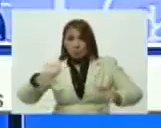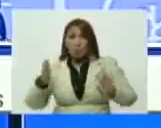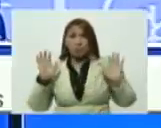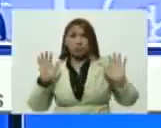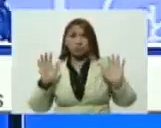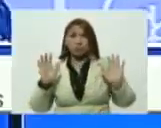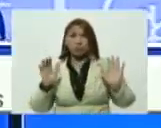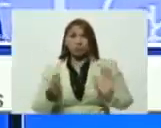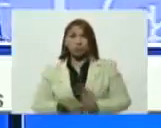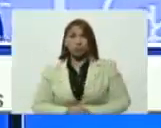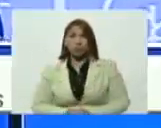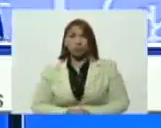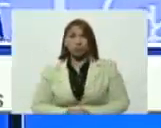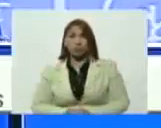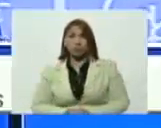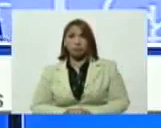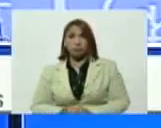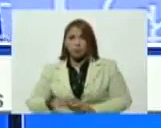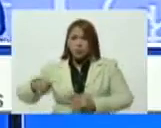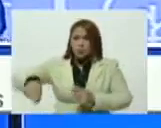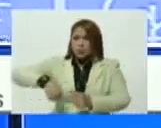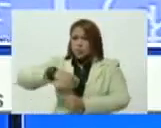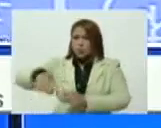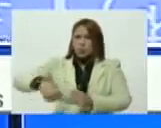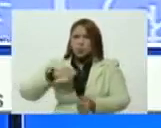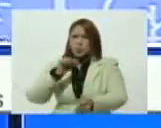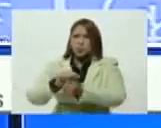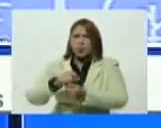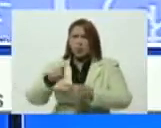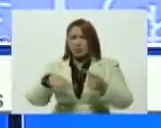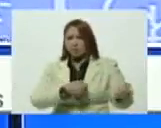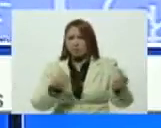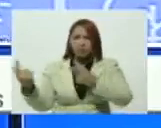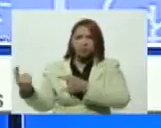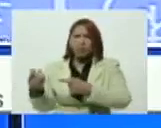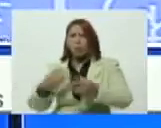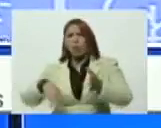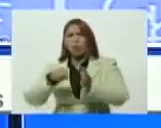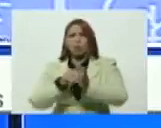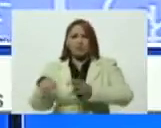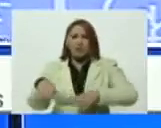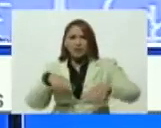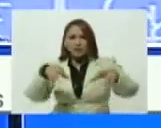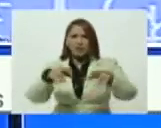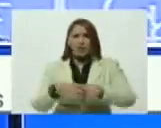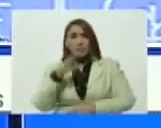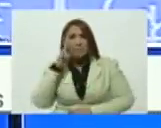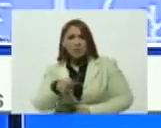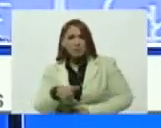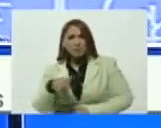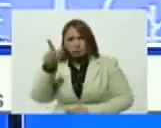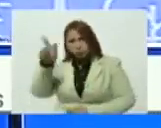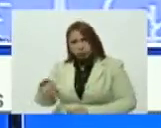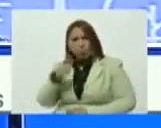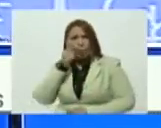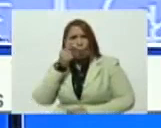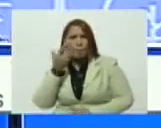Los agarraron y luego los metieron en el río otra vez. pero vimos a Luis José